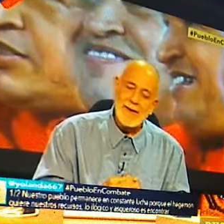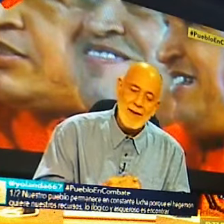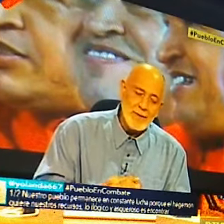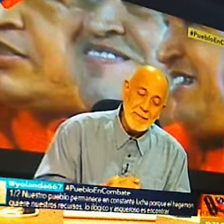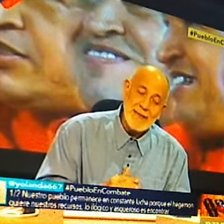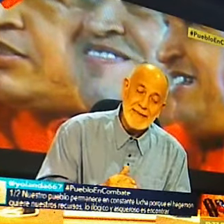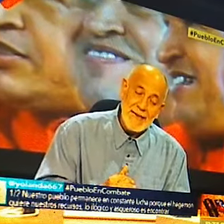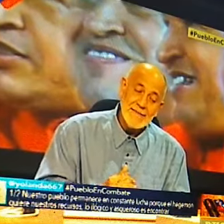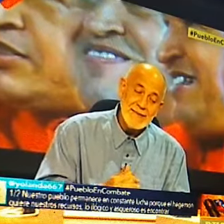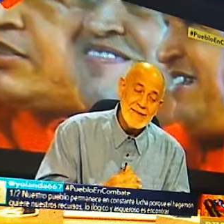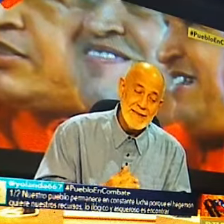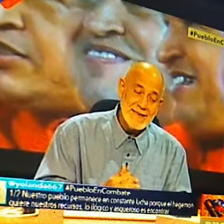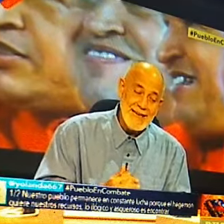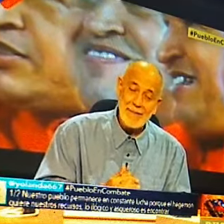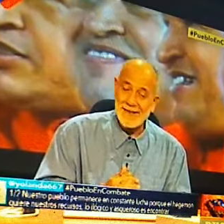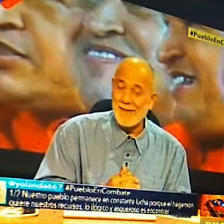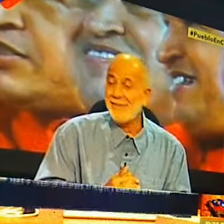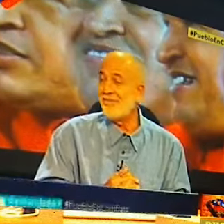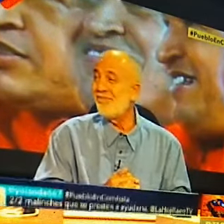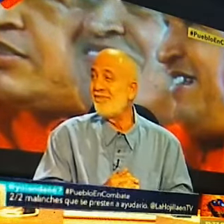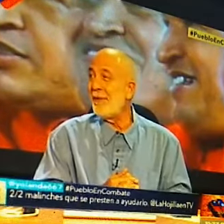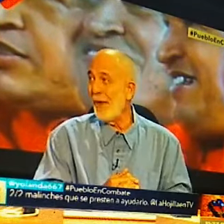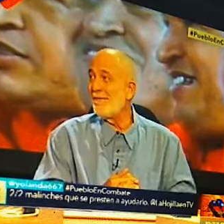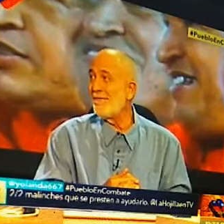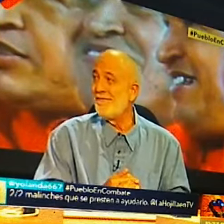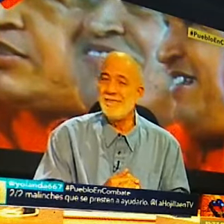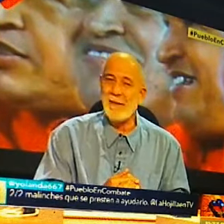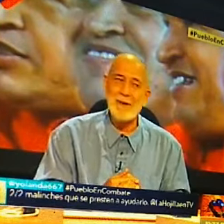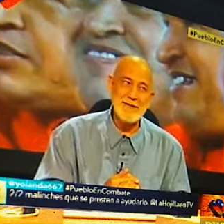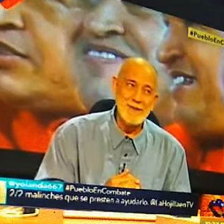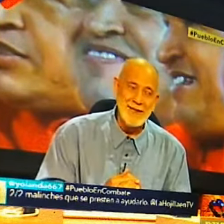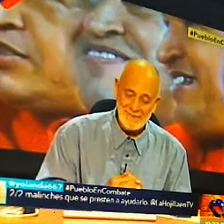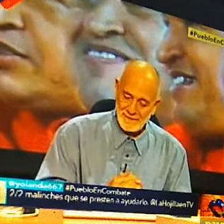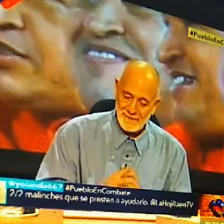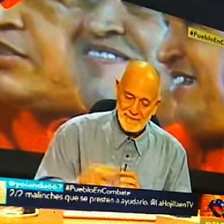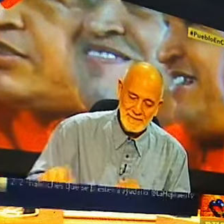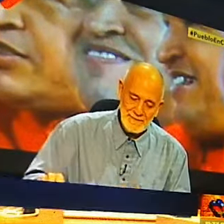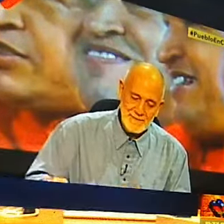a ver la última parte ya, que es la parte más dura. Vamos a ver, rueda.